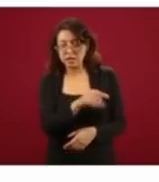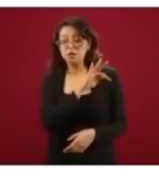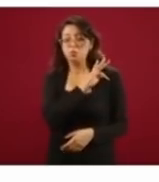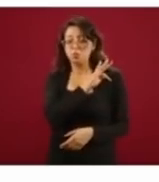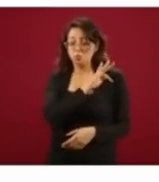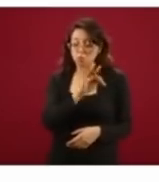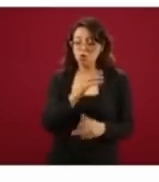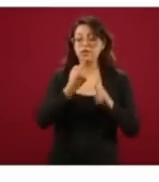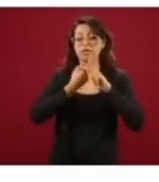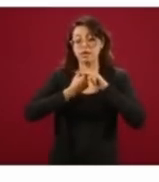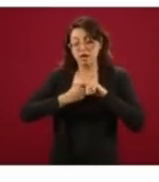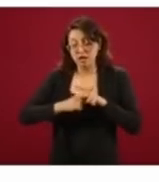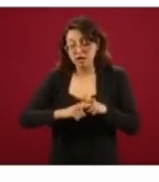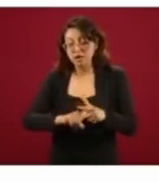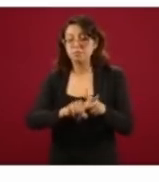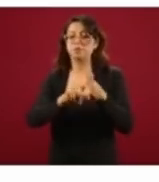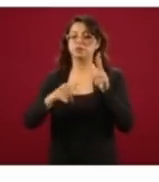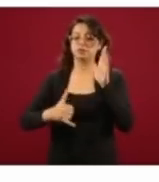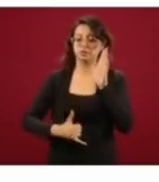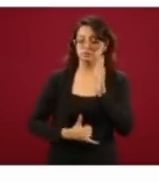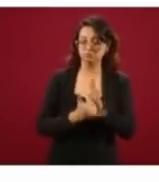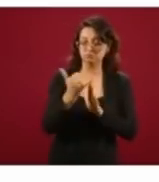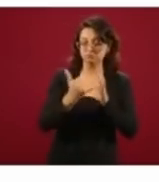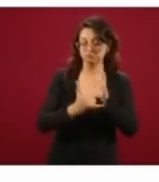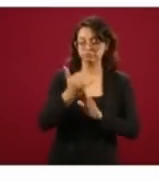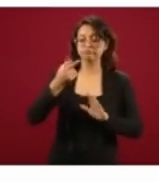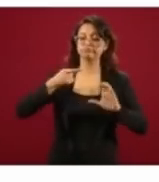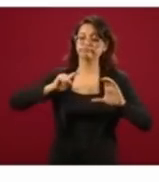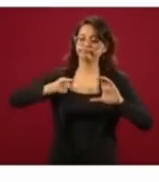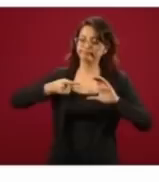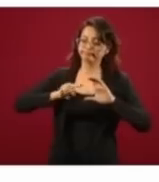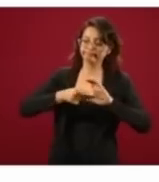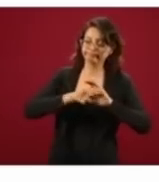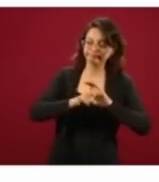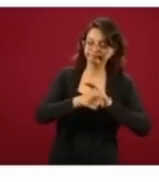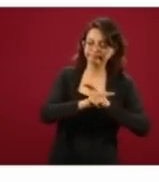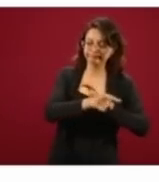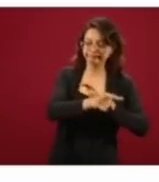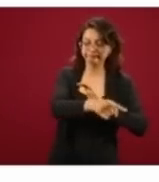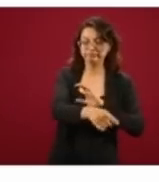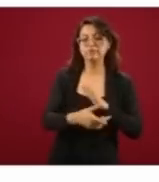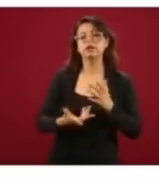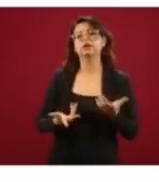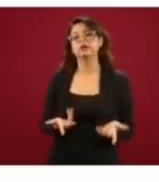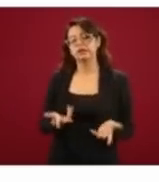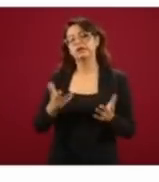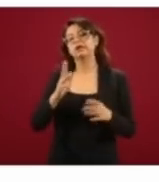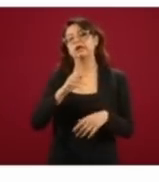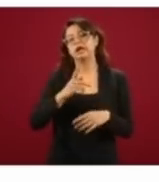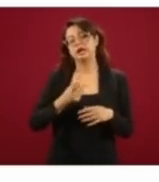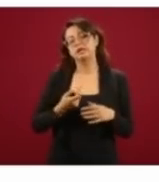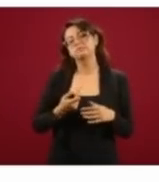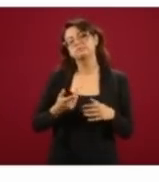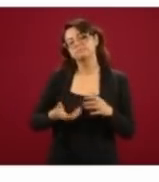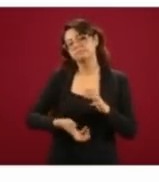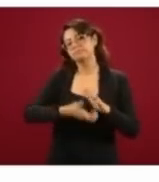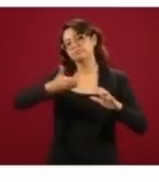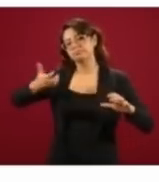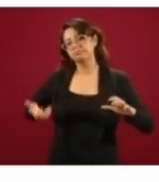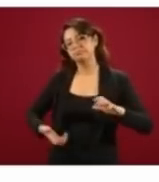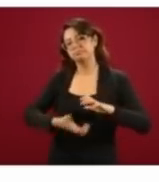poder construir un inclinado nuevo y a partir de ahí comenzar